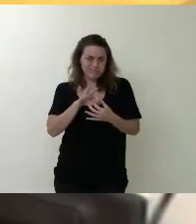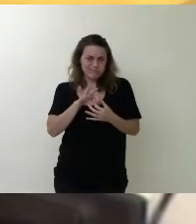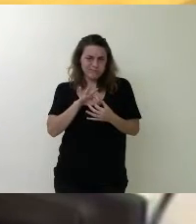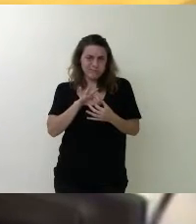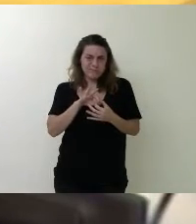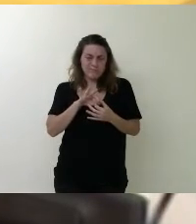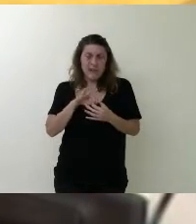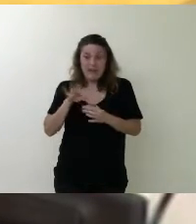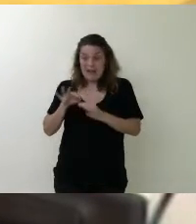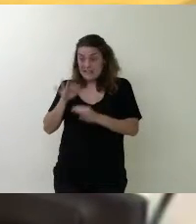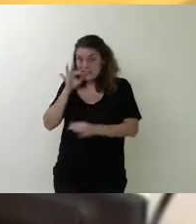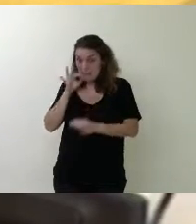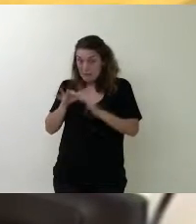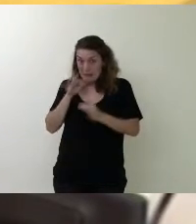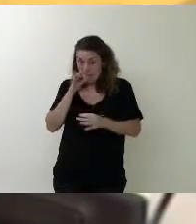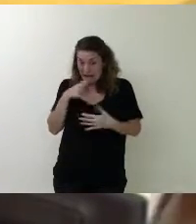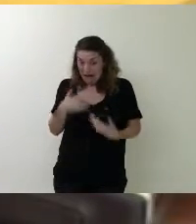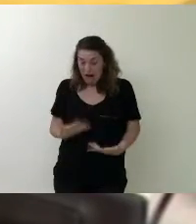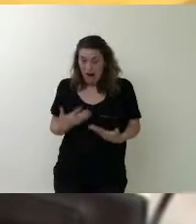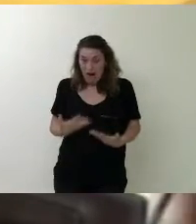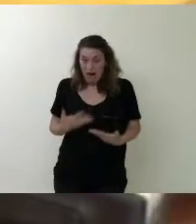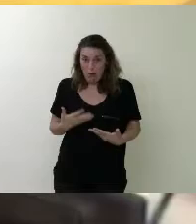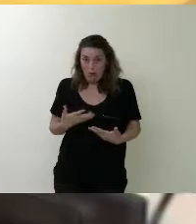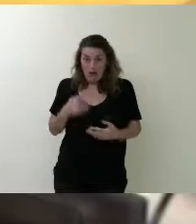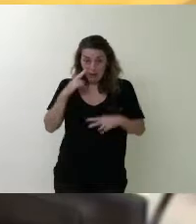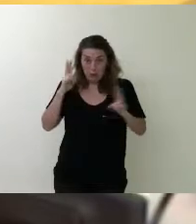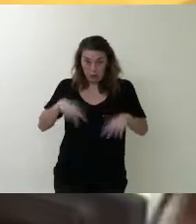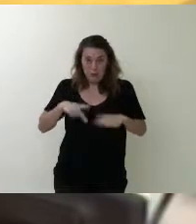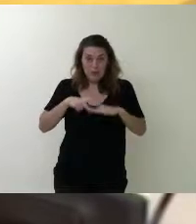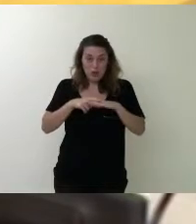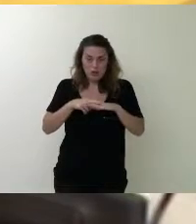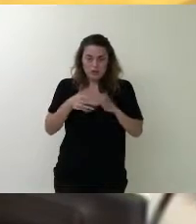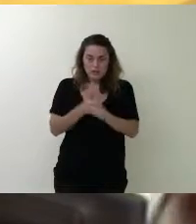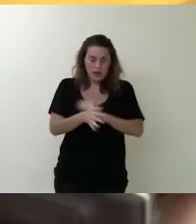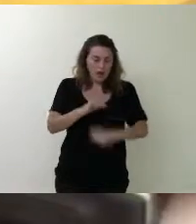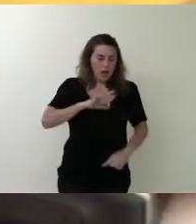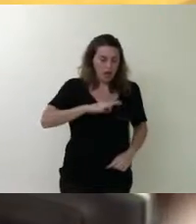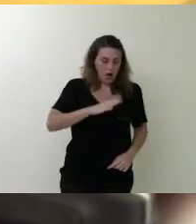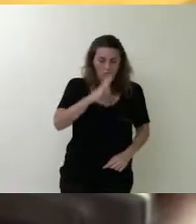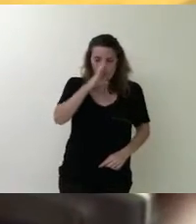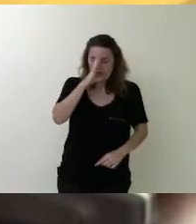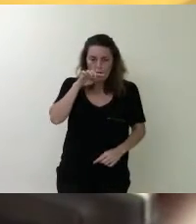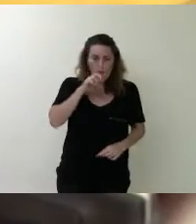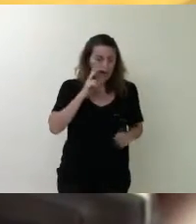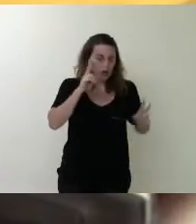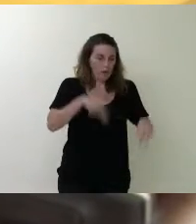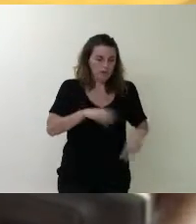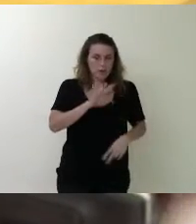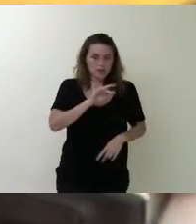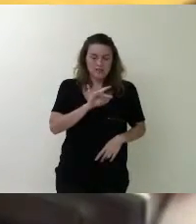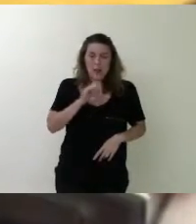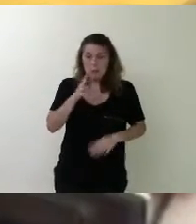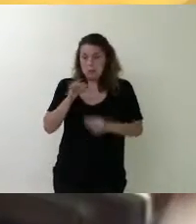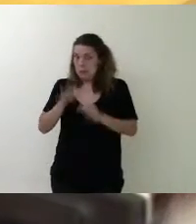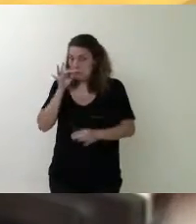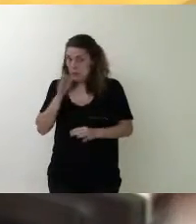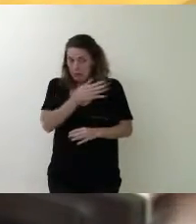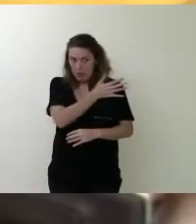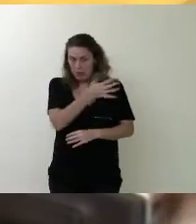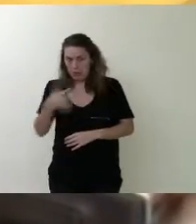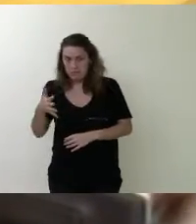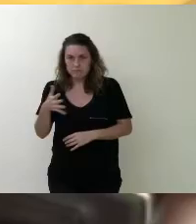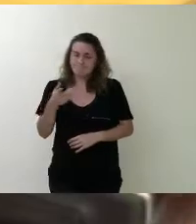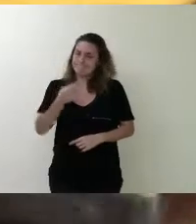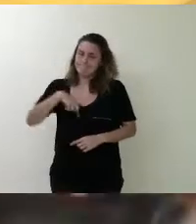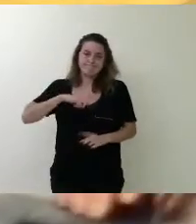mes de septiembre, ¿no? En el mes de septiembre, oiga, que es enero, febrero, todavía lo puedo entender, pero en el mes de septiembre no. Por lo tanto, vamos a votar en